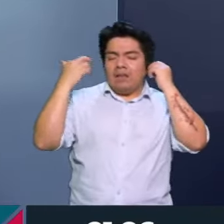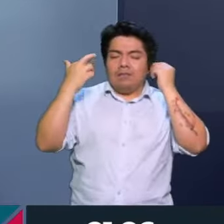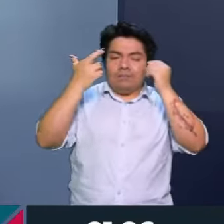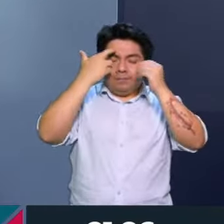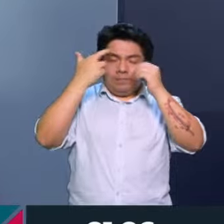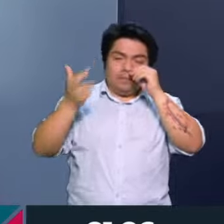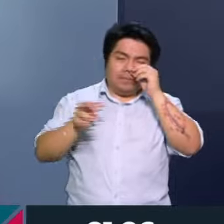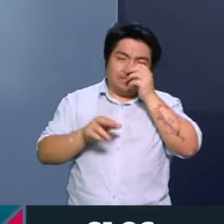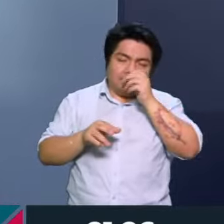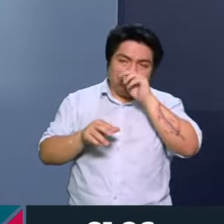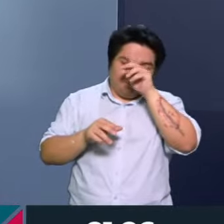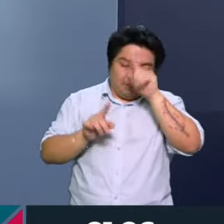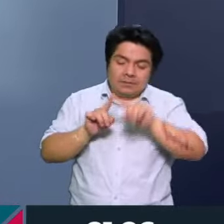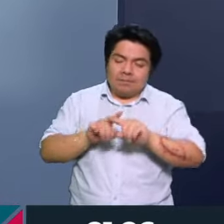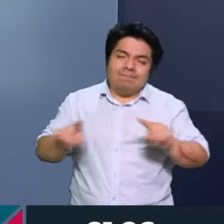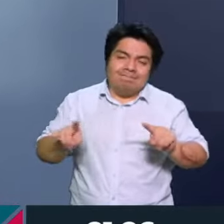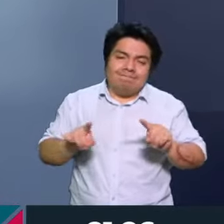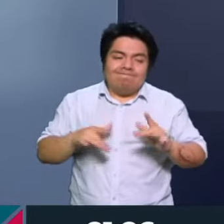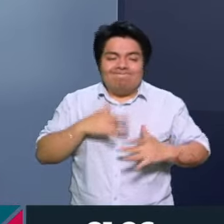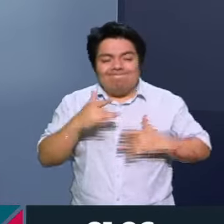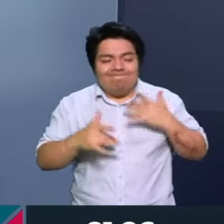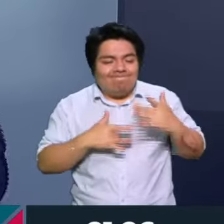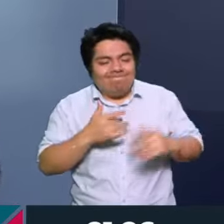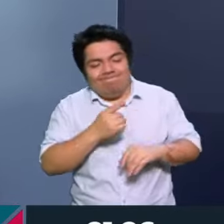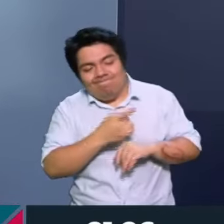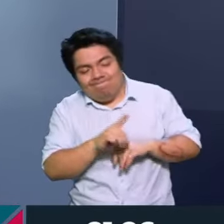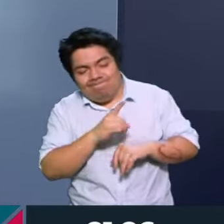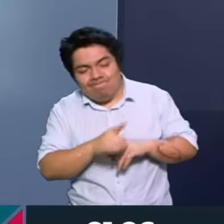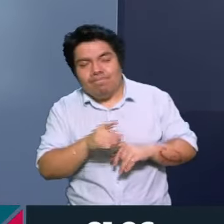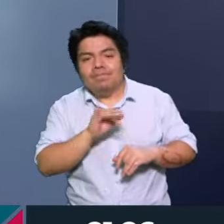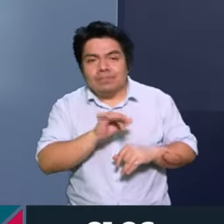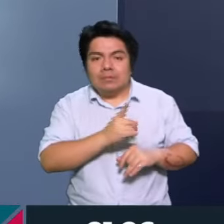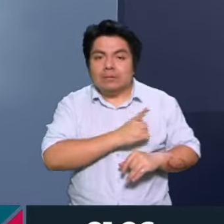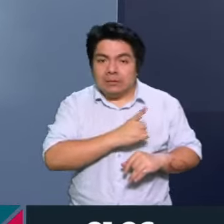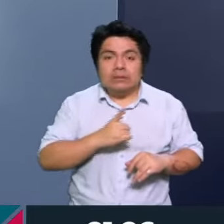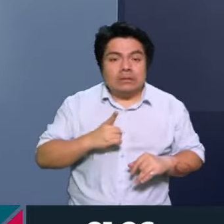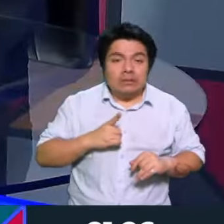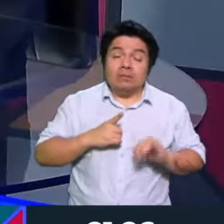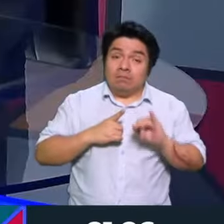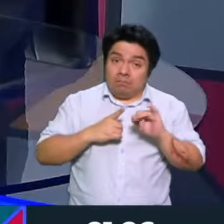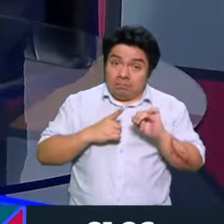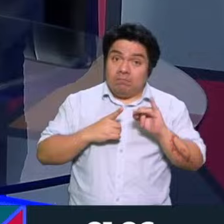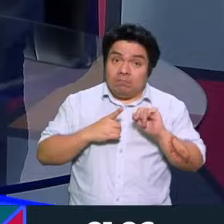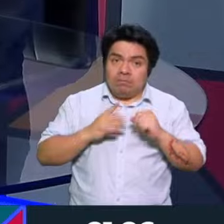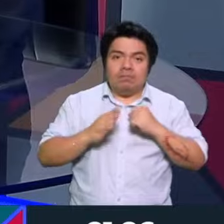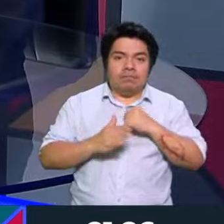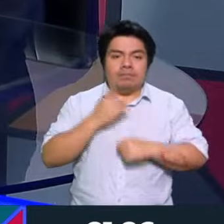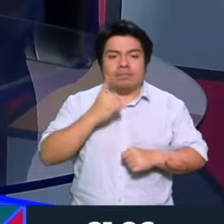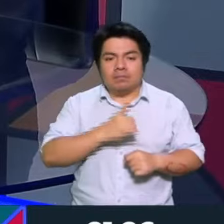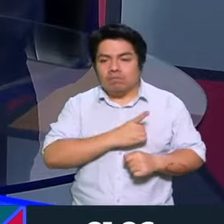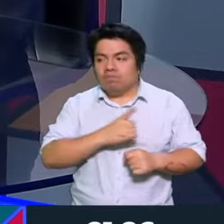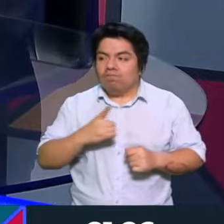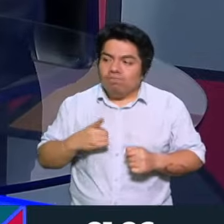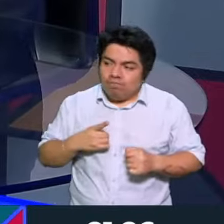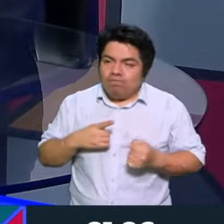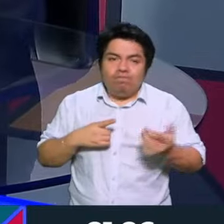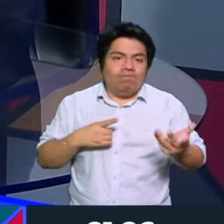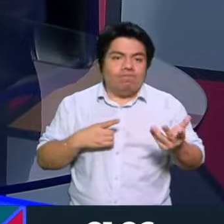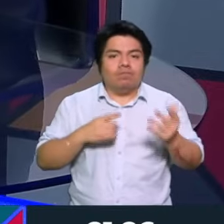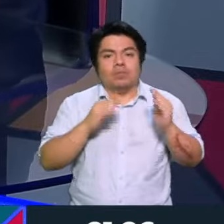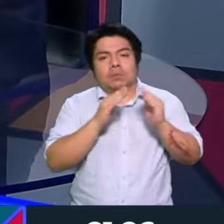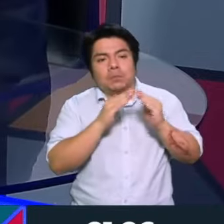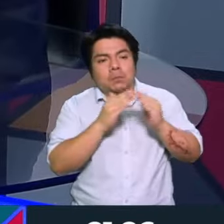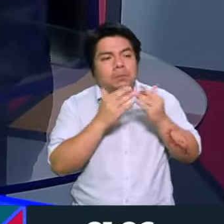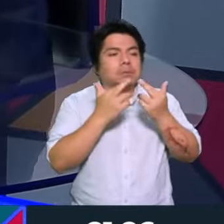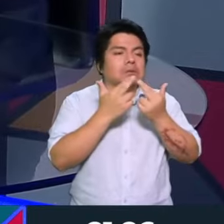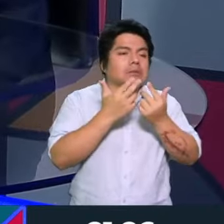que, además de ser damnificados sin deberla ni temerla, bueno, sí le iban a deber porque iban a ser al final deudores de una casa que se había